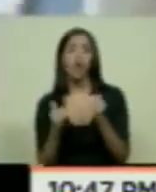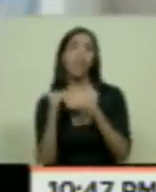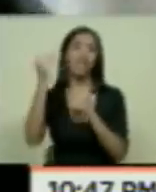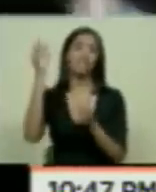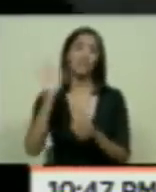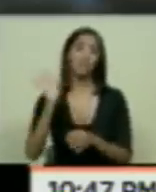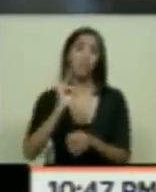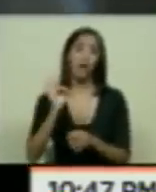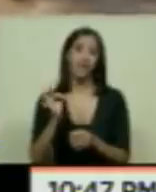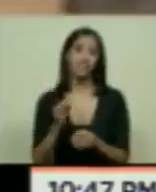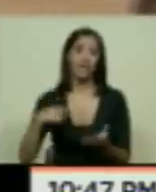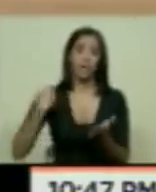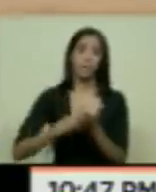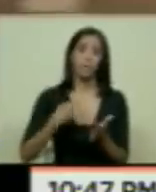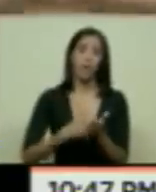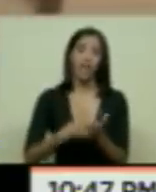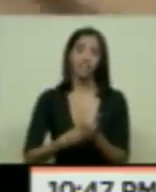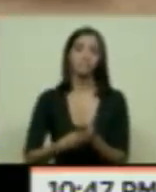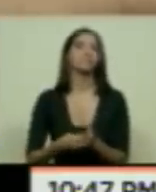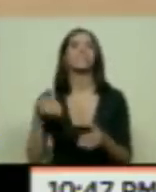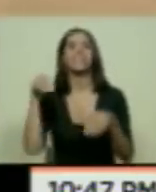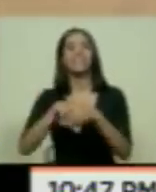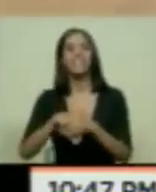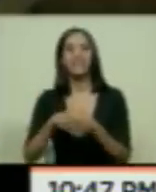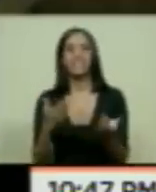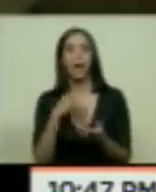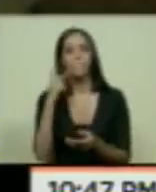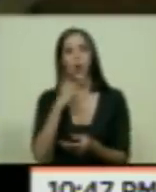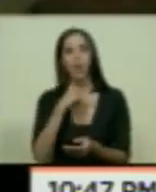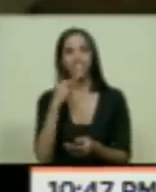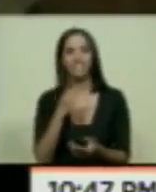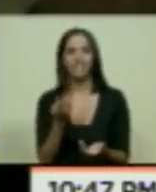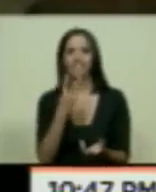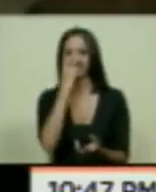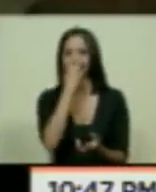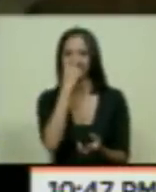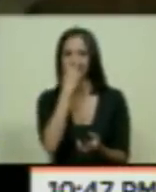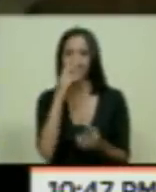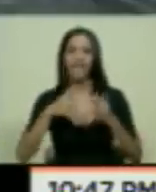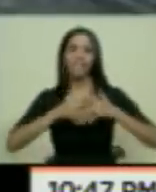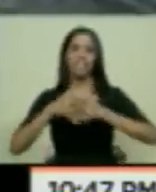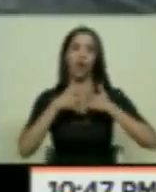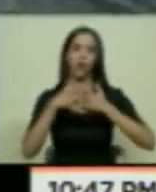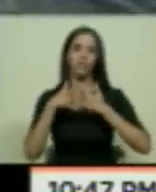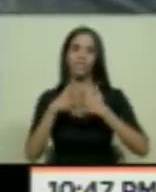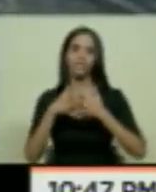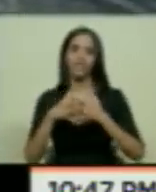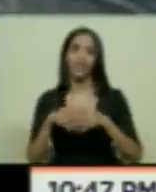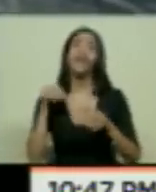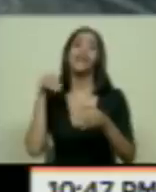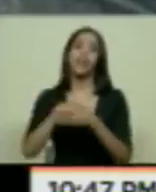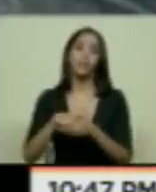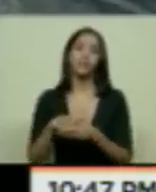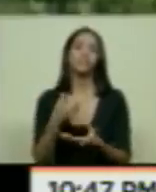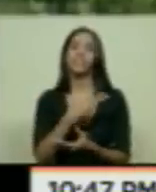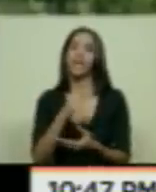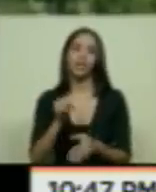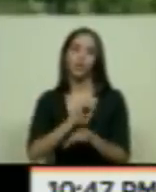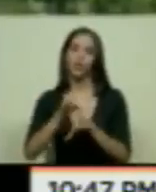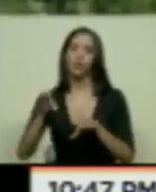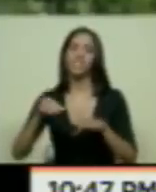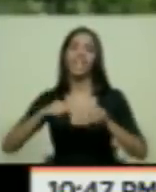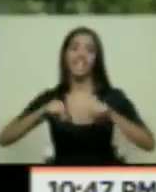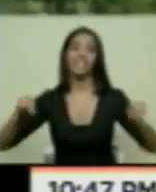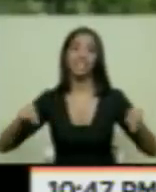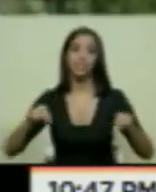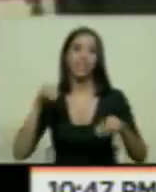y la estigmatización. Elegimos avalar las políticas intervencionistas estadounidenses. Elegimos la no redistribución de la tierra. Elegimos